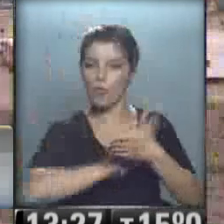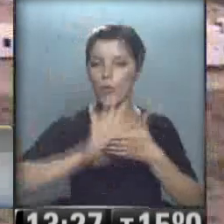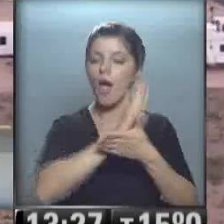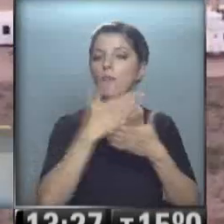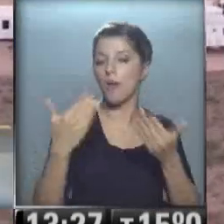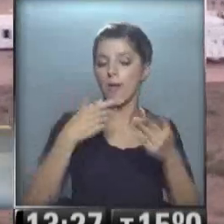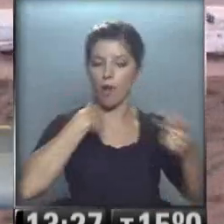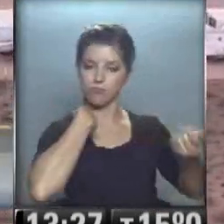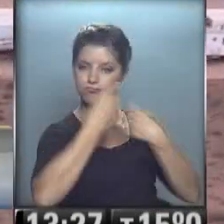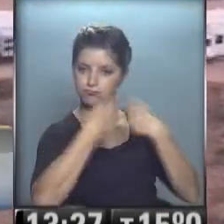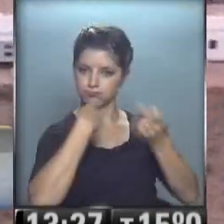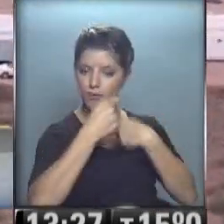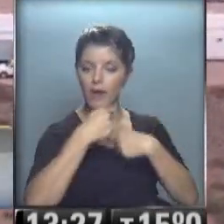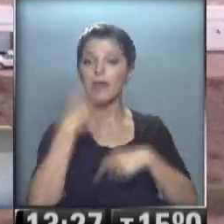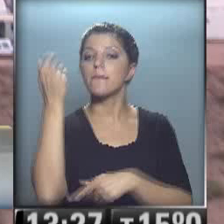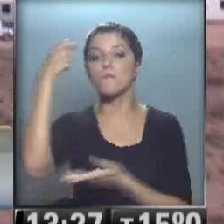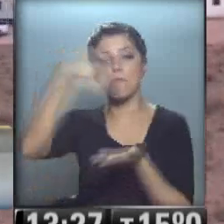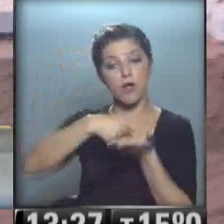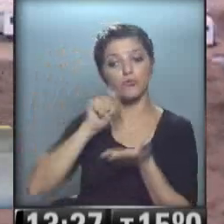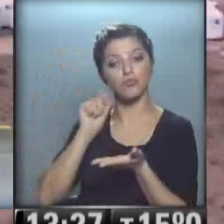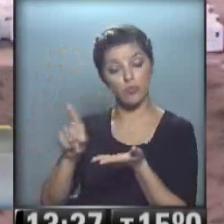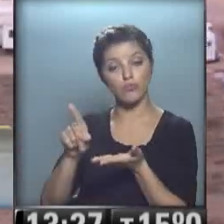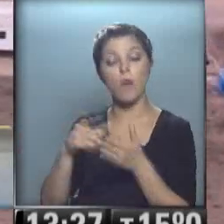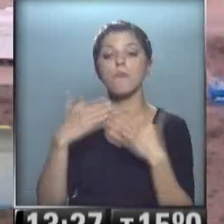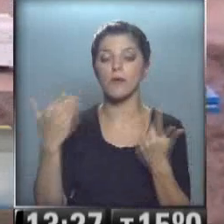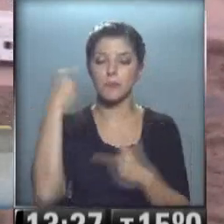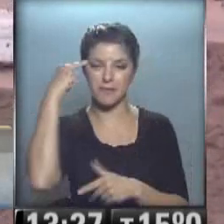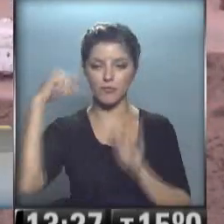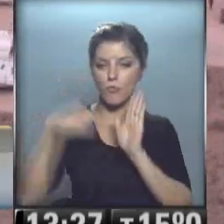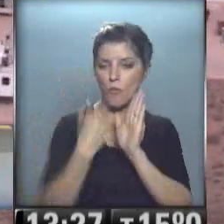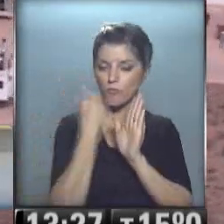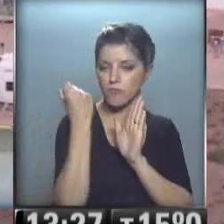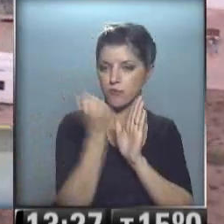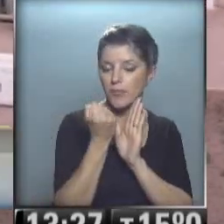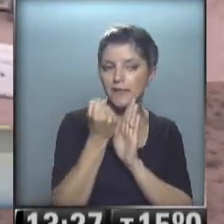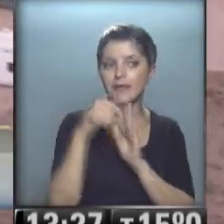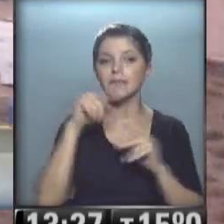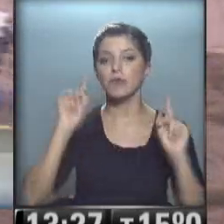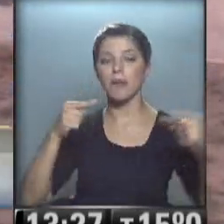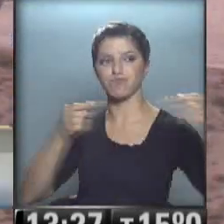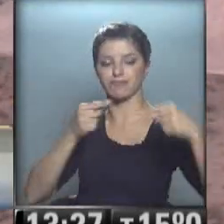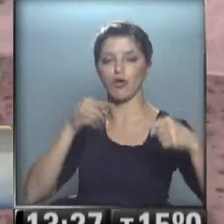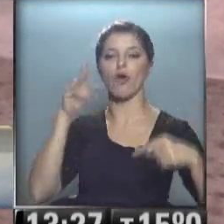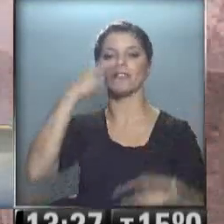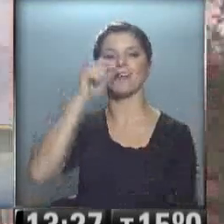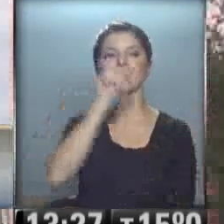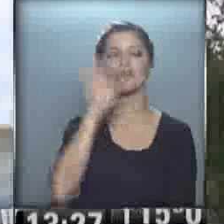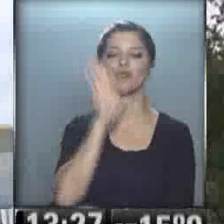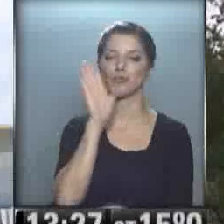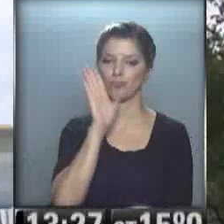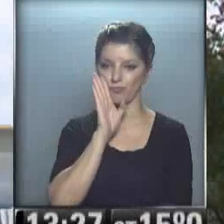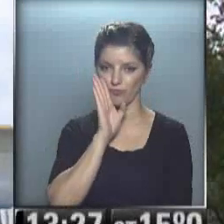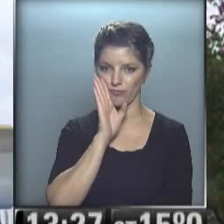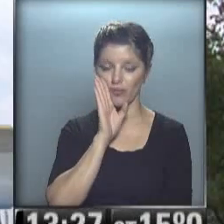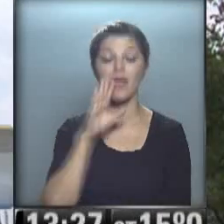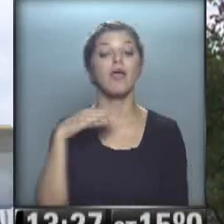para el comercio y las inversiones rusas lo que augura un punto de fricción con los intereses de los Estados Unidos